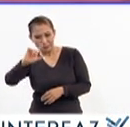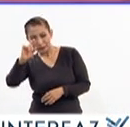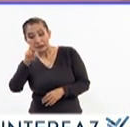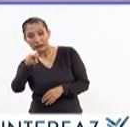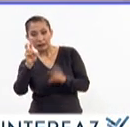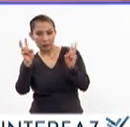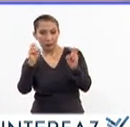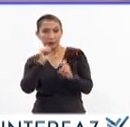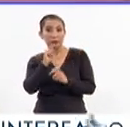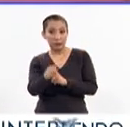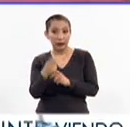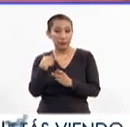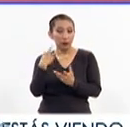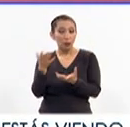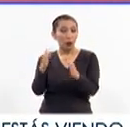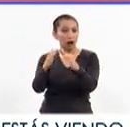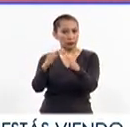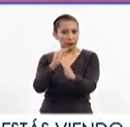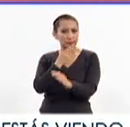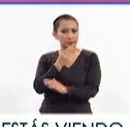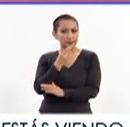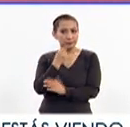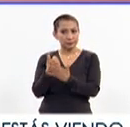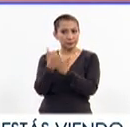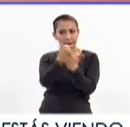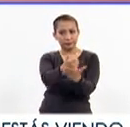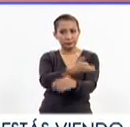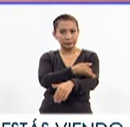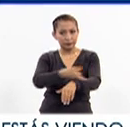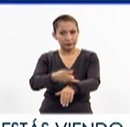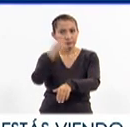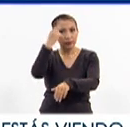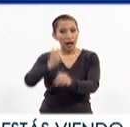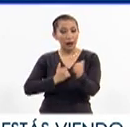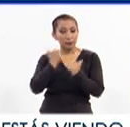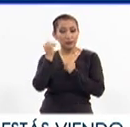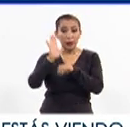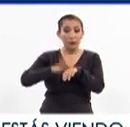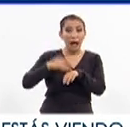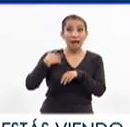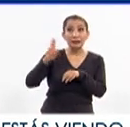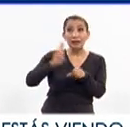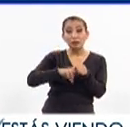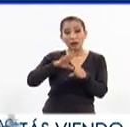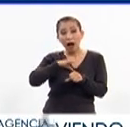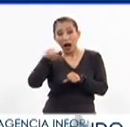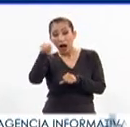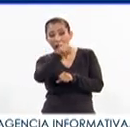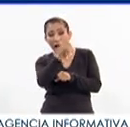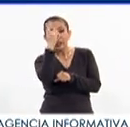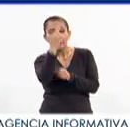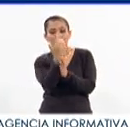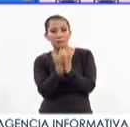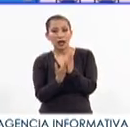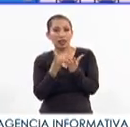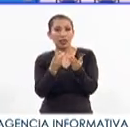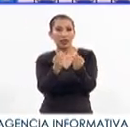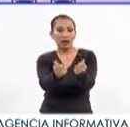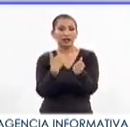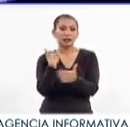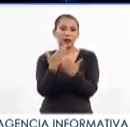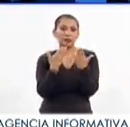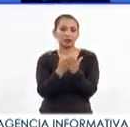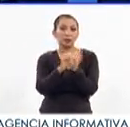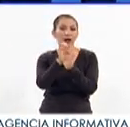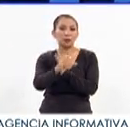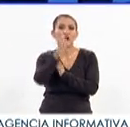este tema también tiene un rostro doméstico, que ayuda a las familias a aprovechar al máximo los recursos disponibles y reducir los costos de